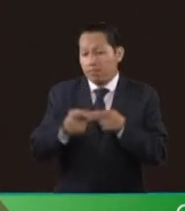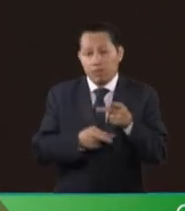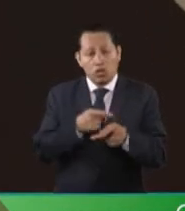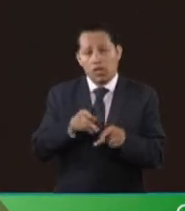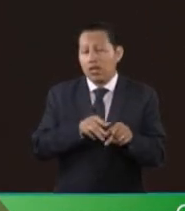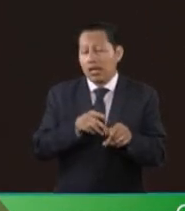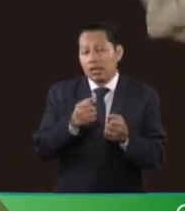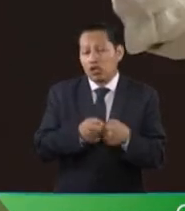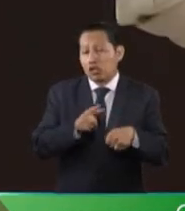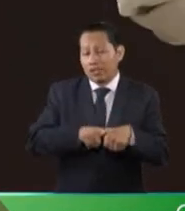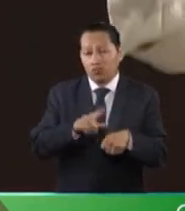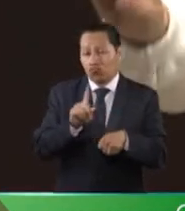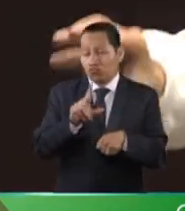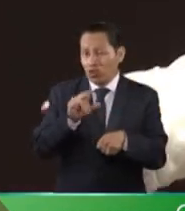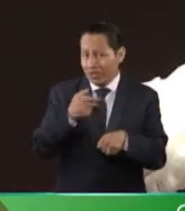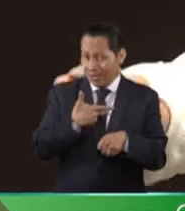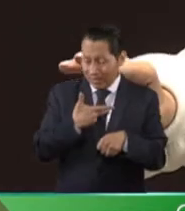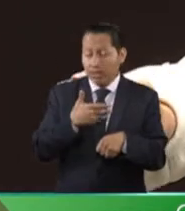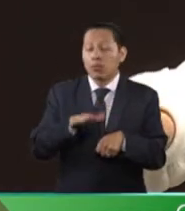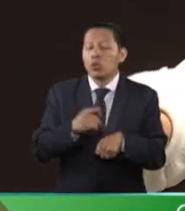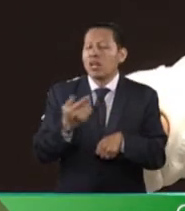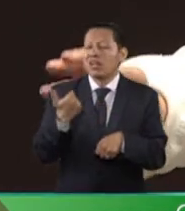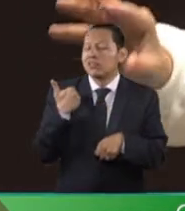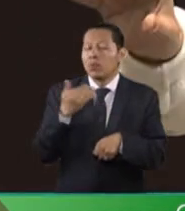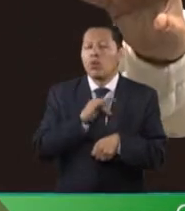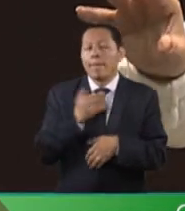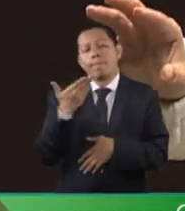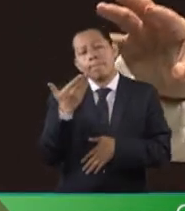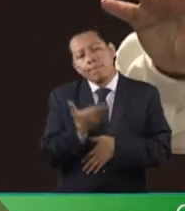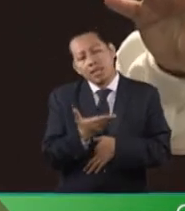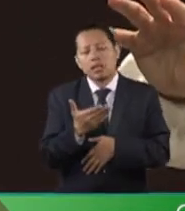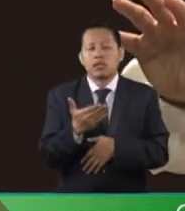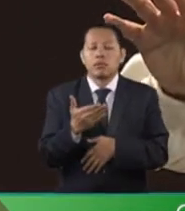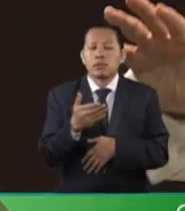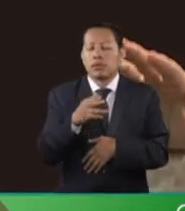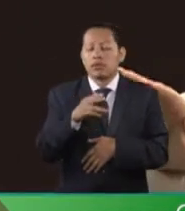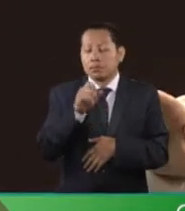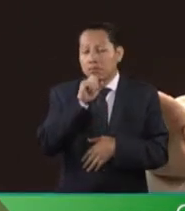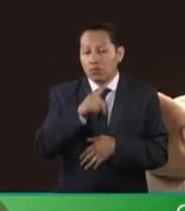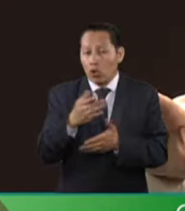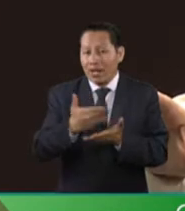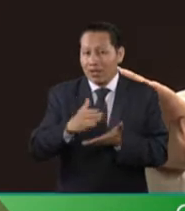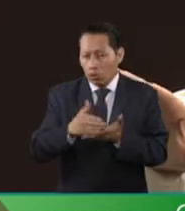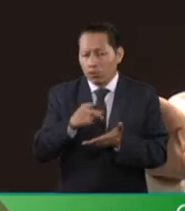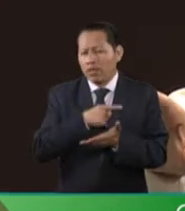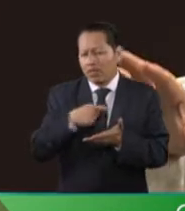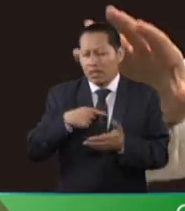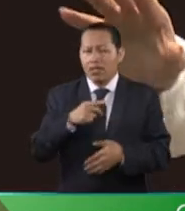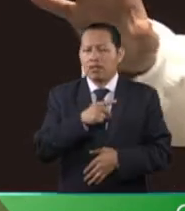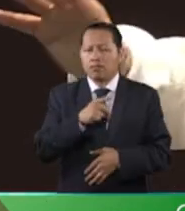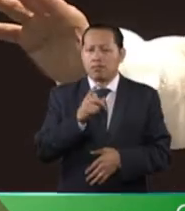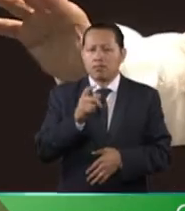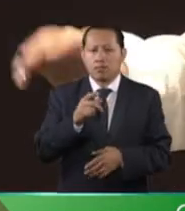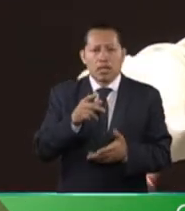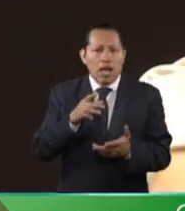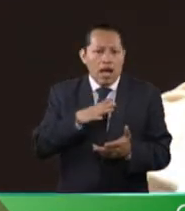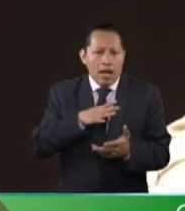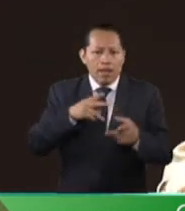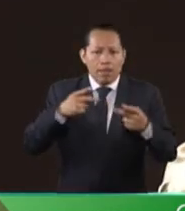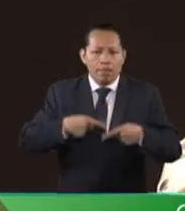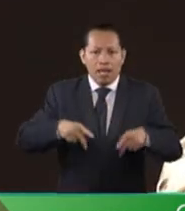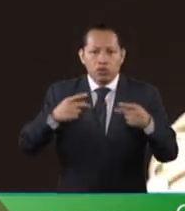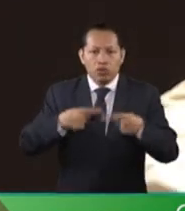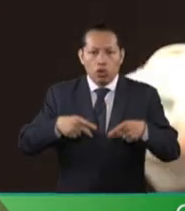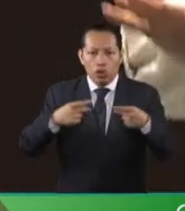hace muy poco, una mujer que pedía un crédito hipotecario se le pedía un deudor solidario, ¿sí? Por increíble